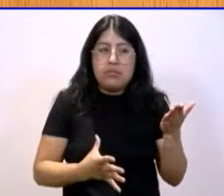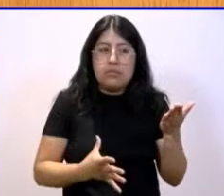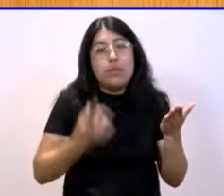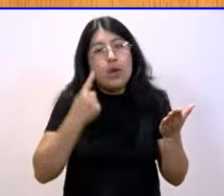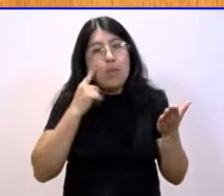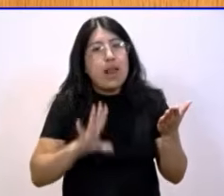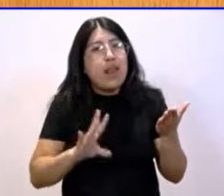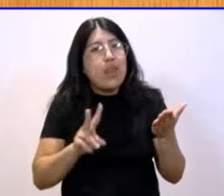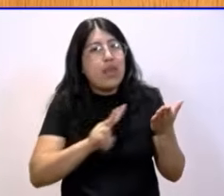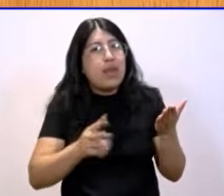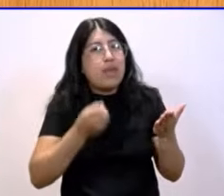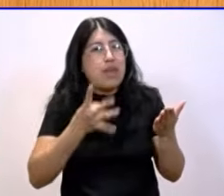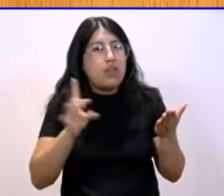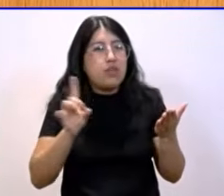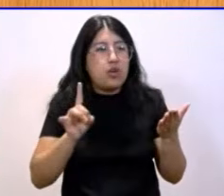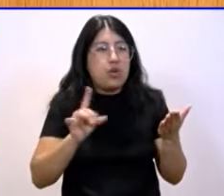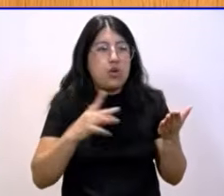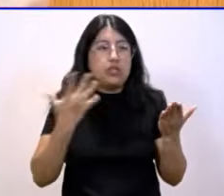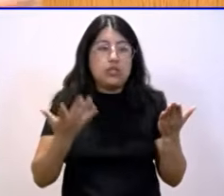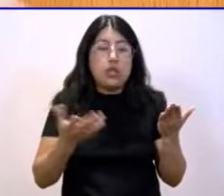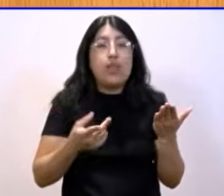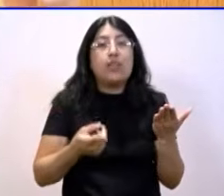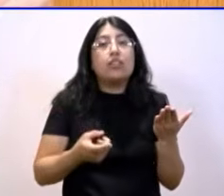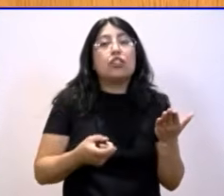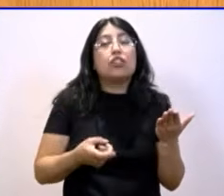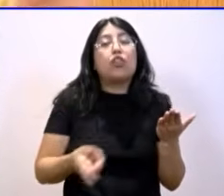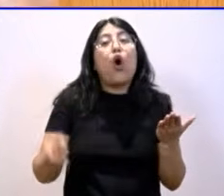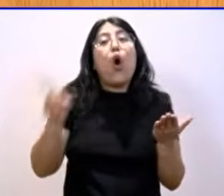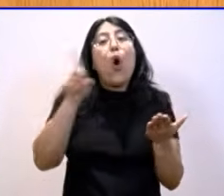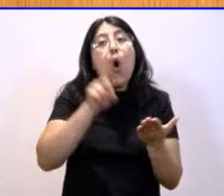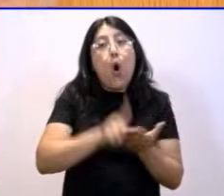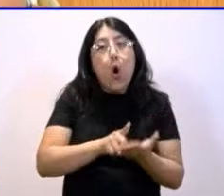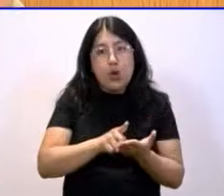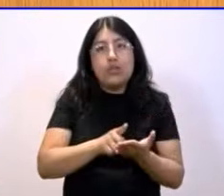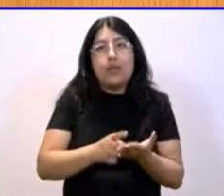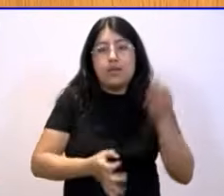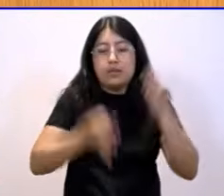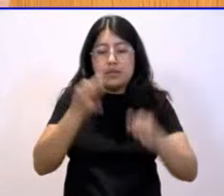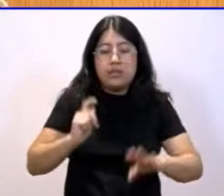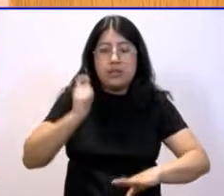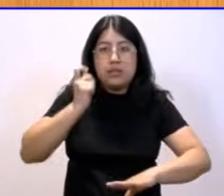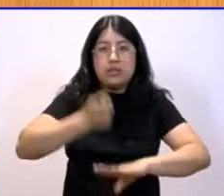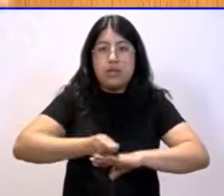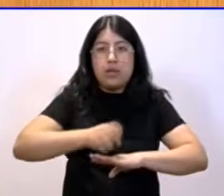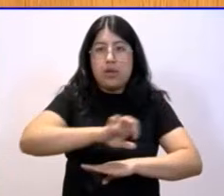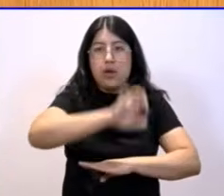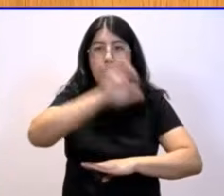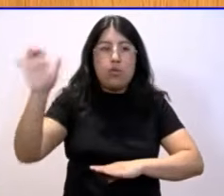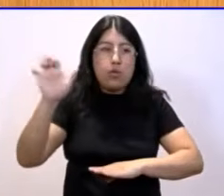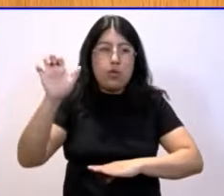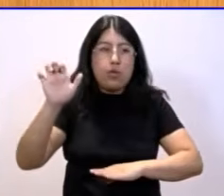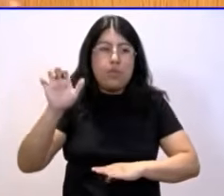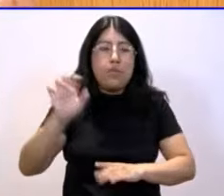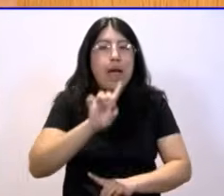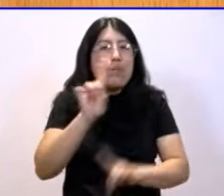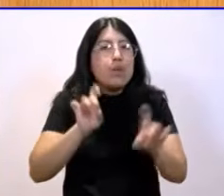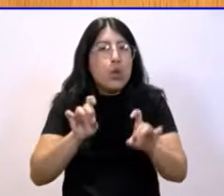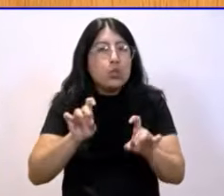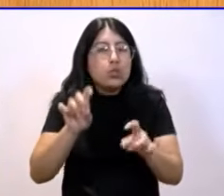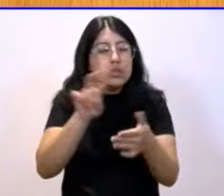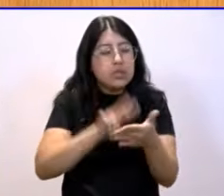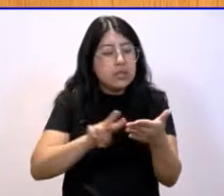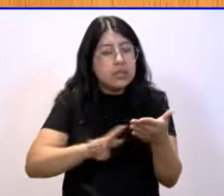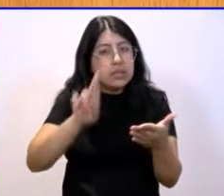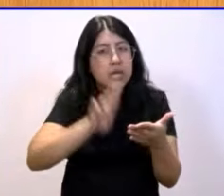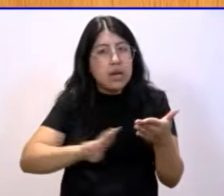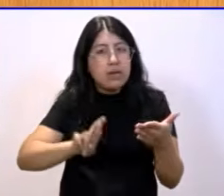desde el minuto cero, y hay que volver a ir al Tribunal de Justicia de la Unión Europea cada vez más concreta a las preguntas, porque los que